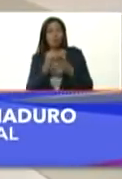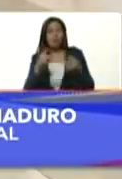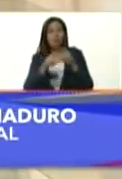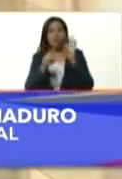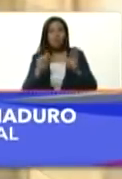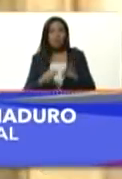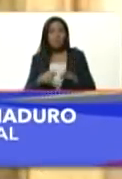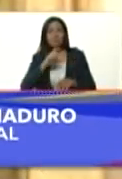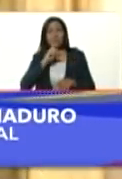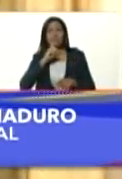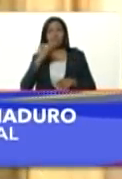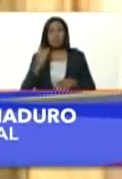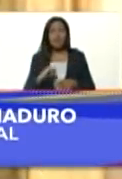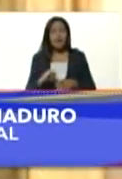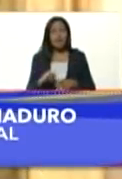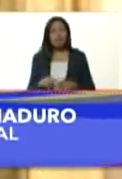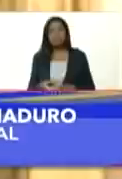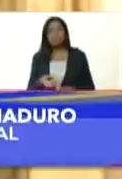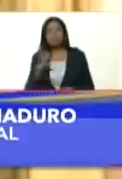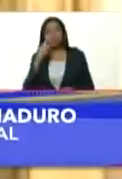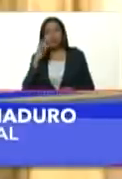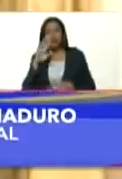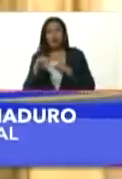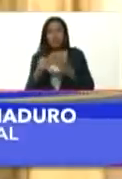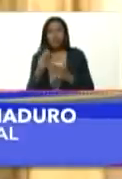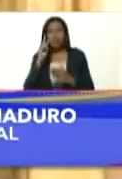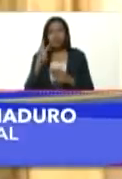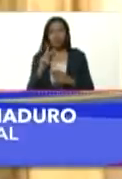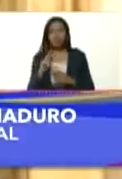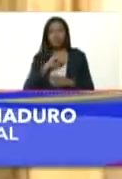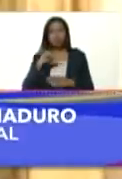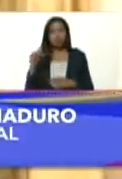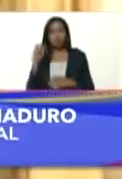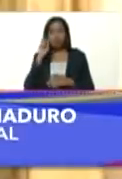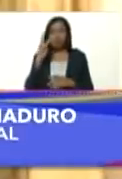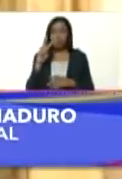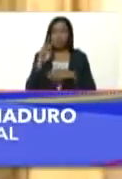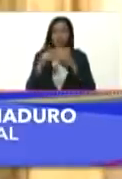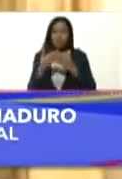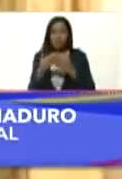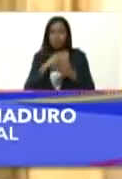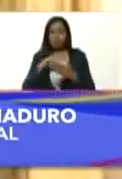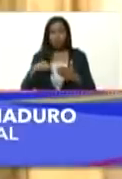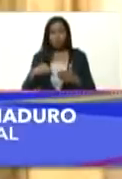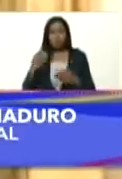más difíciles y complejas que jamás se nos hubiera ocurrido que podríamos pasar.